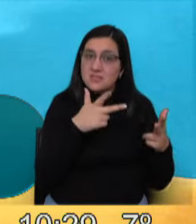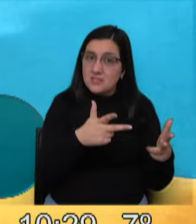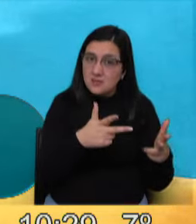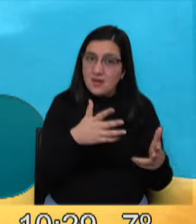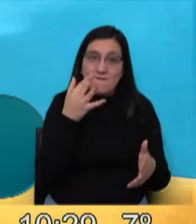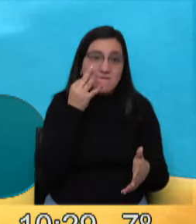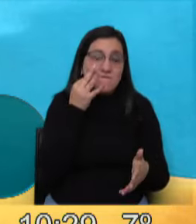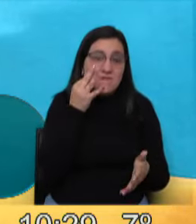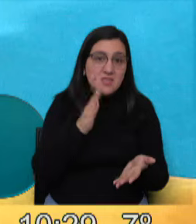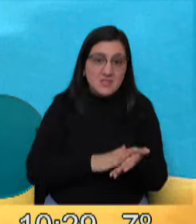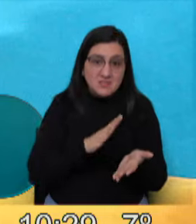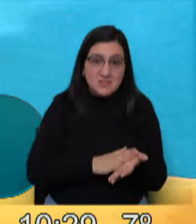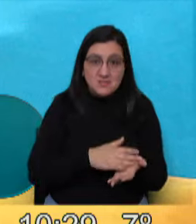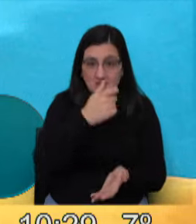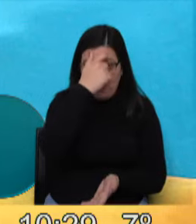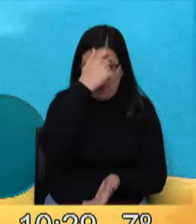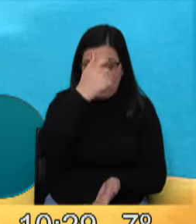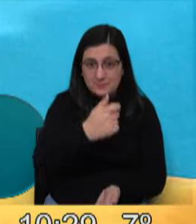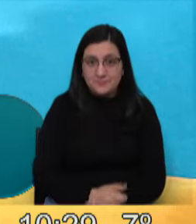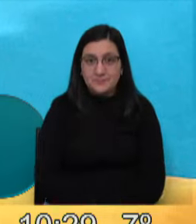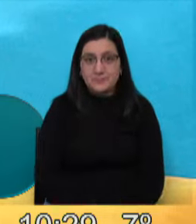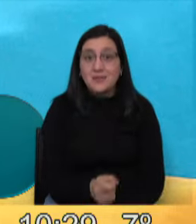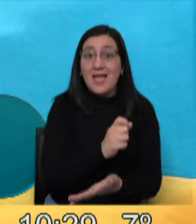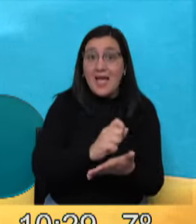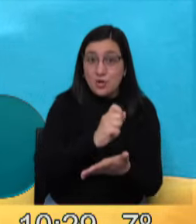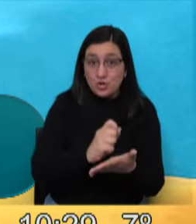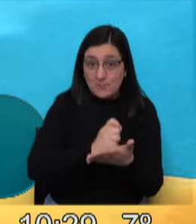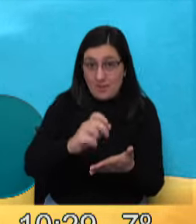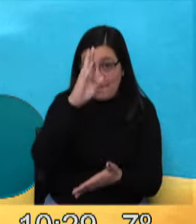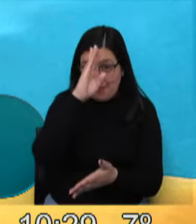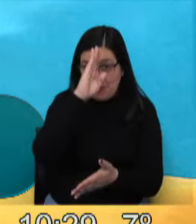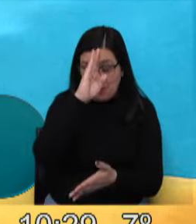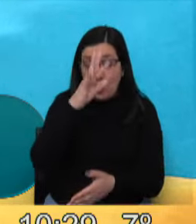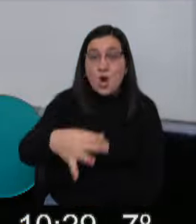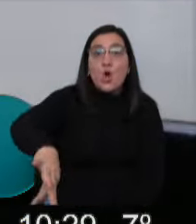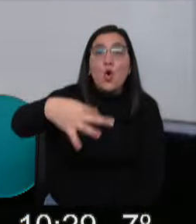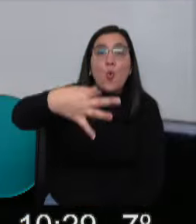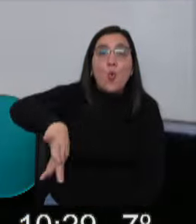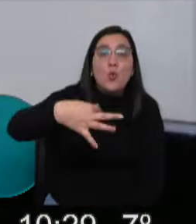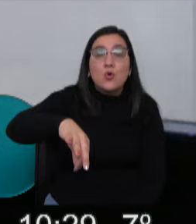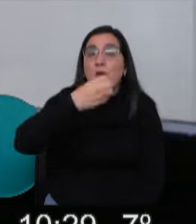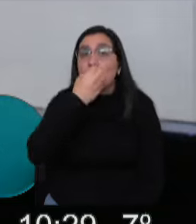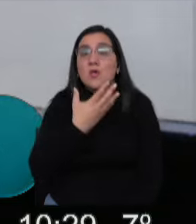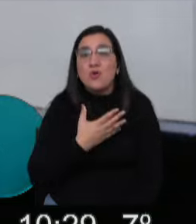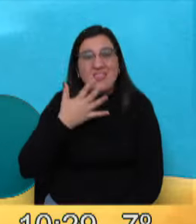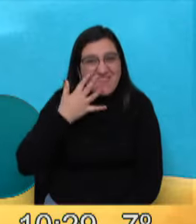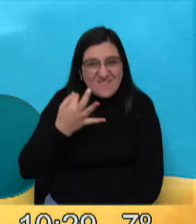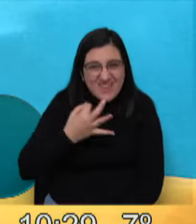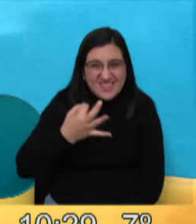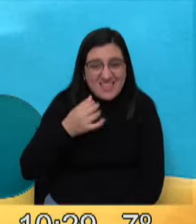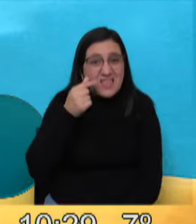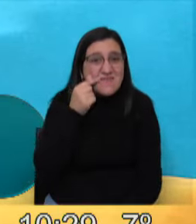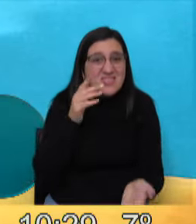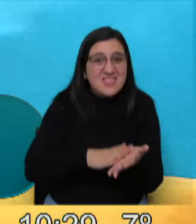científica, así que la chamba acá va a ser esa. Anoten papel y lápiz, que ahora sí aprendemos. Lo único que va a mejorar realmente y está evidenciado